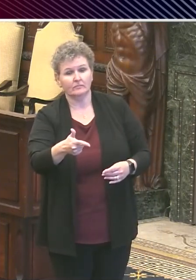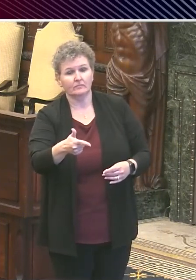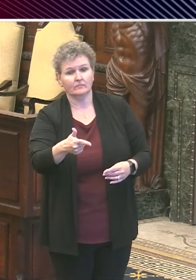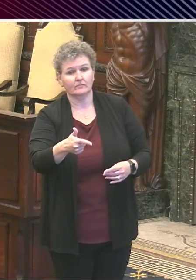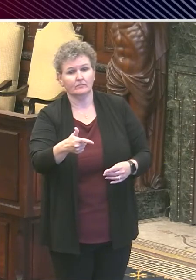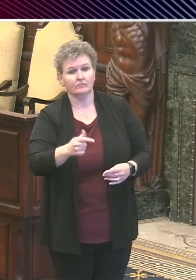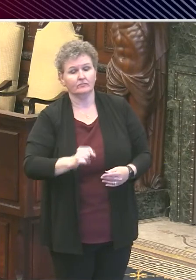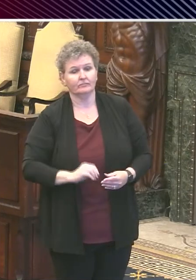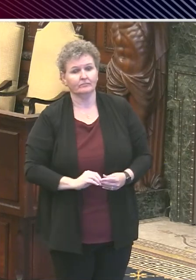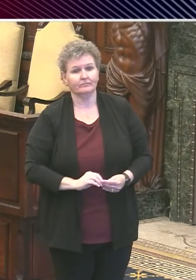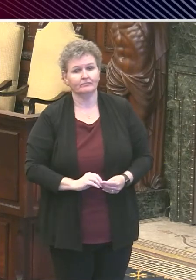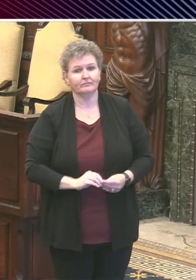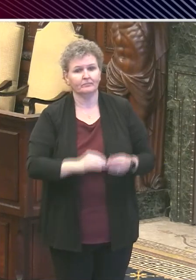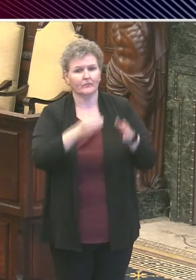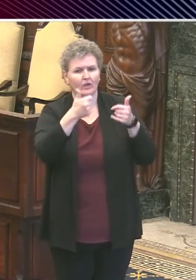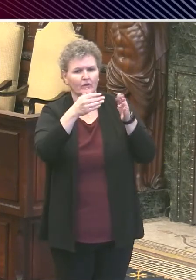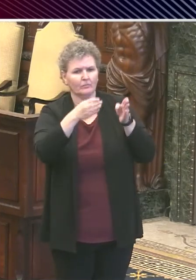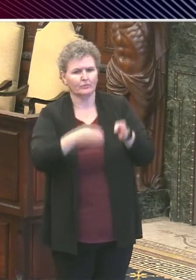Hold on one second, Pat.